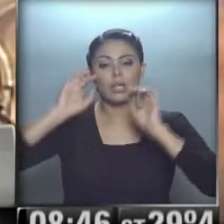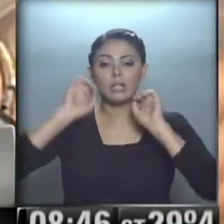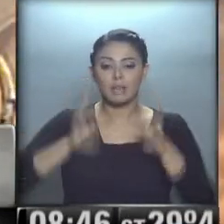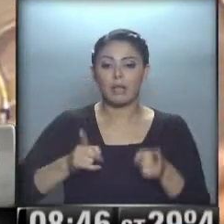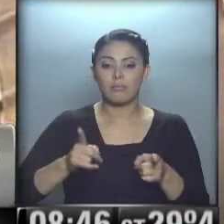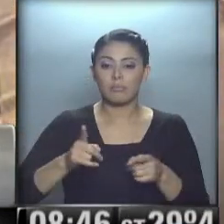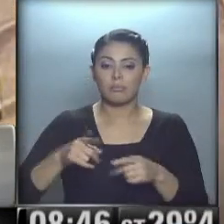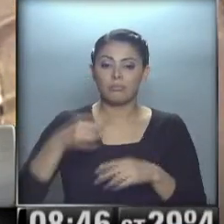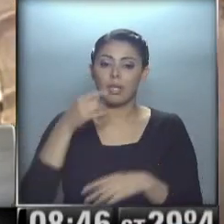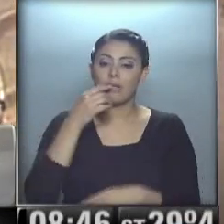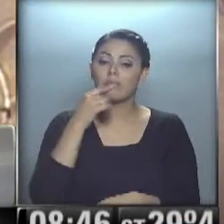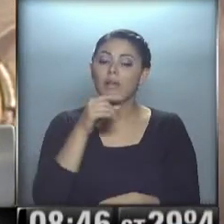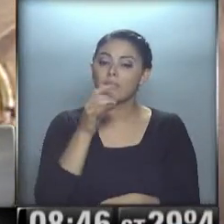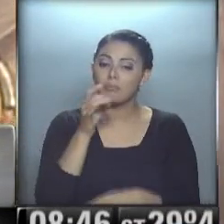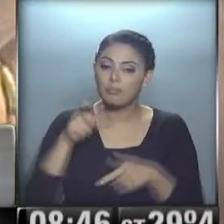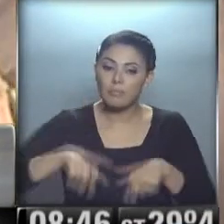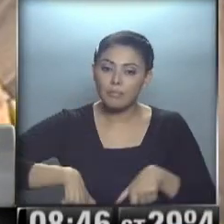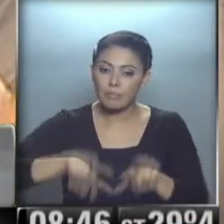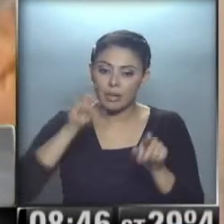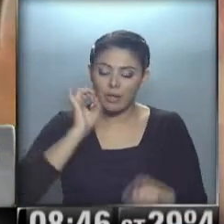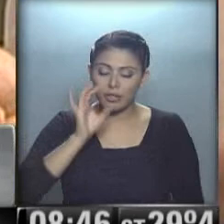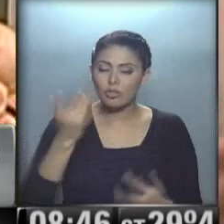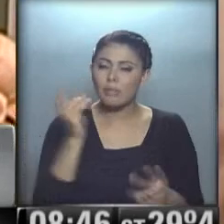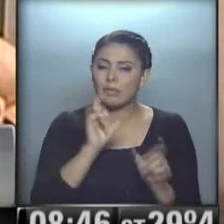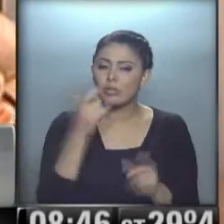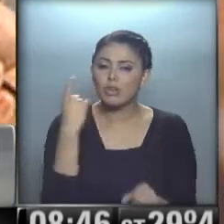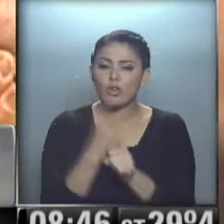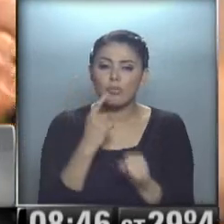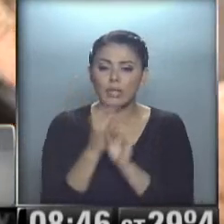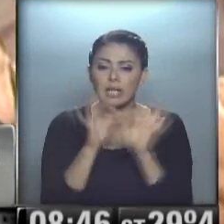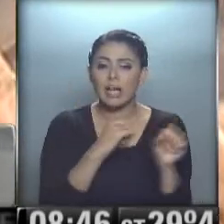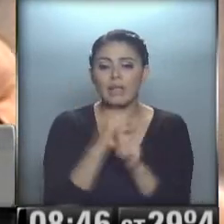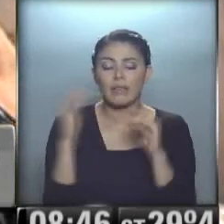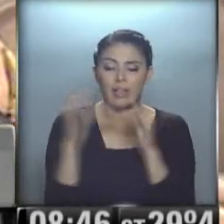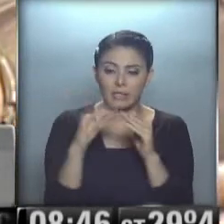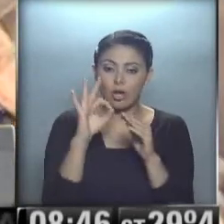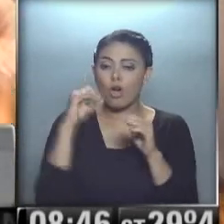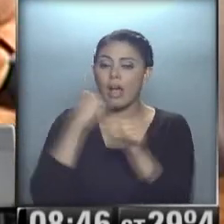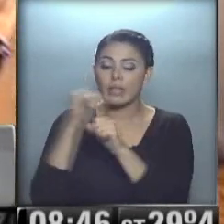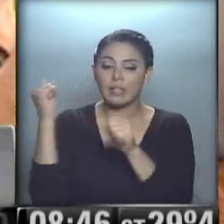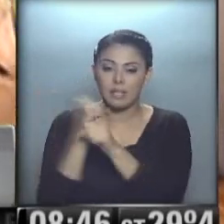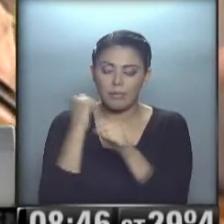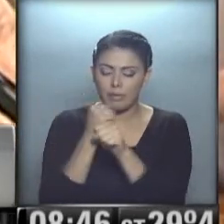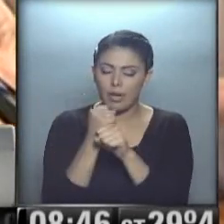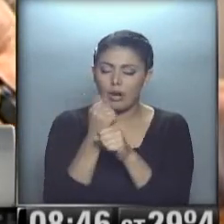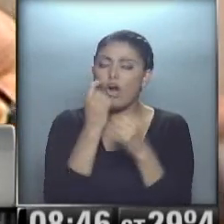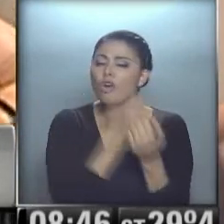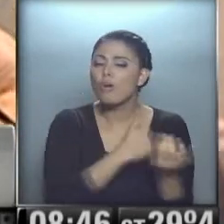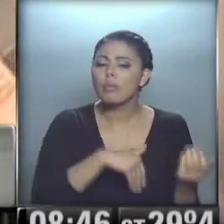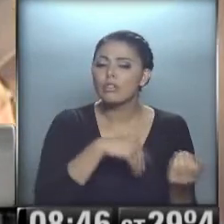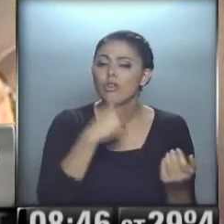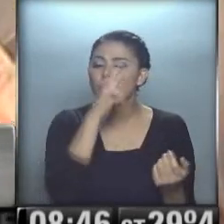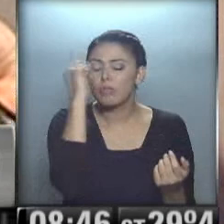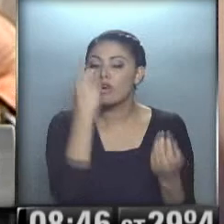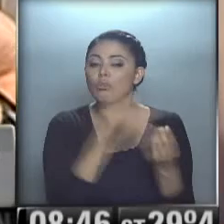de vías de trenes. Entonces la gente no puede llegar a sus hogares con respecto al trabajo. ¿Qué va a hacer el gobierno al